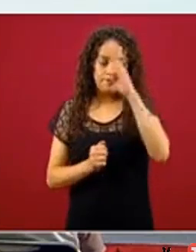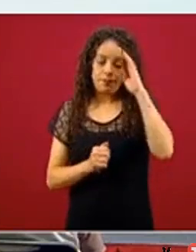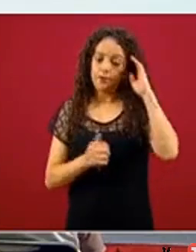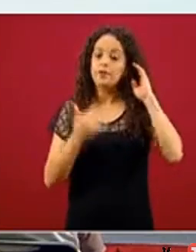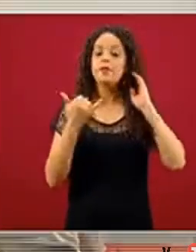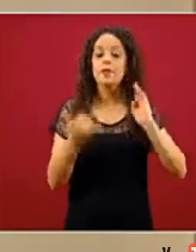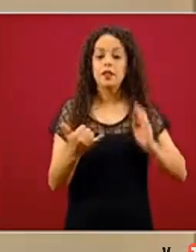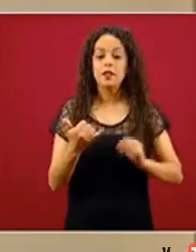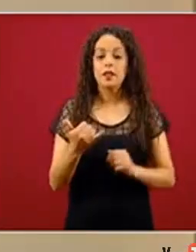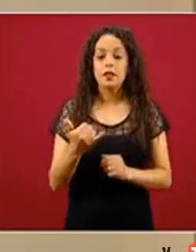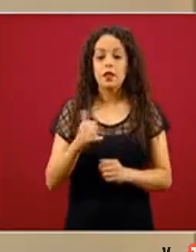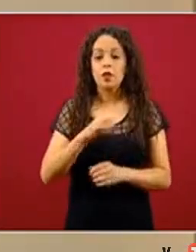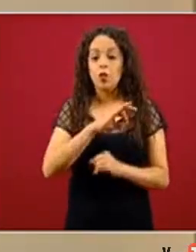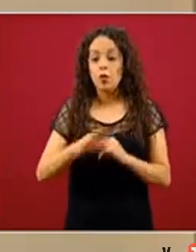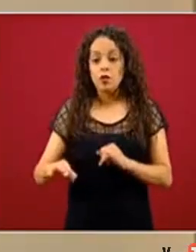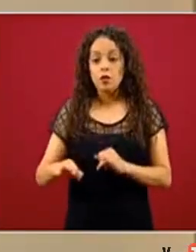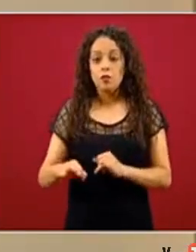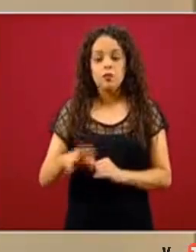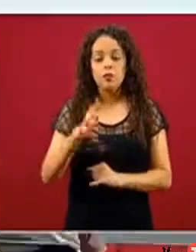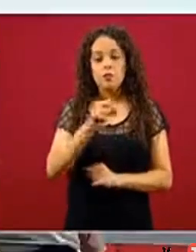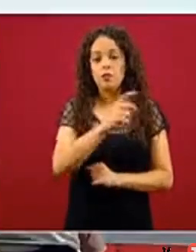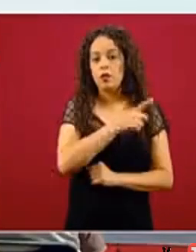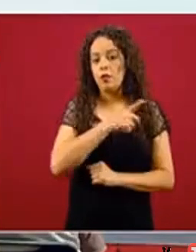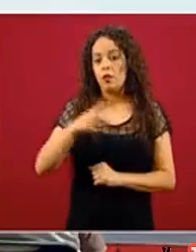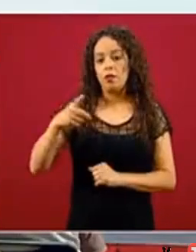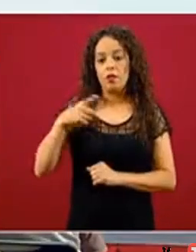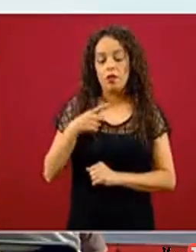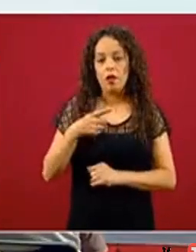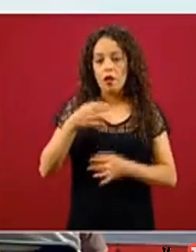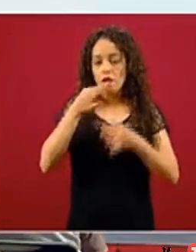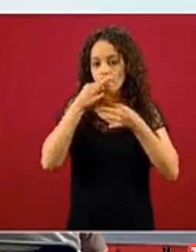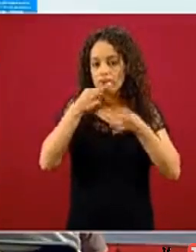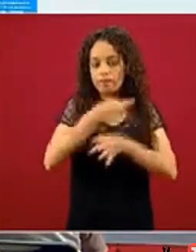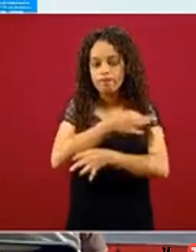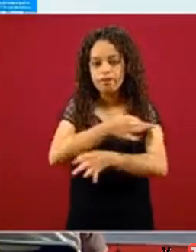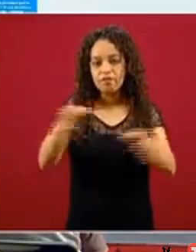noticias falsas. ¿Hay alguna otra?